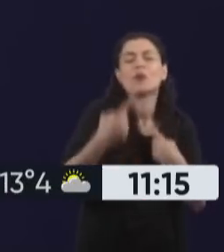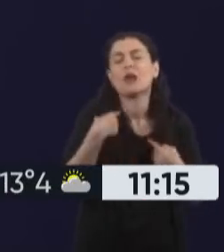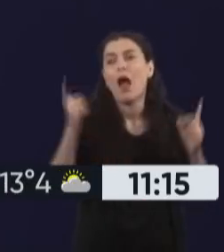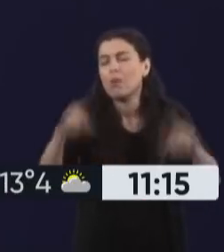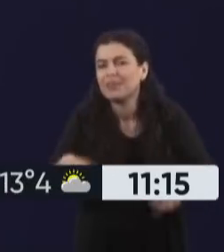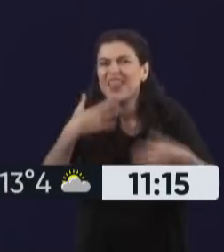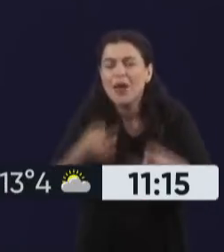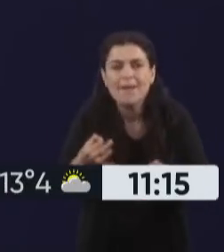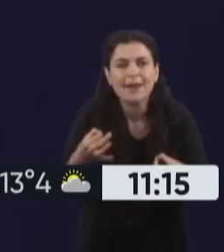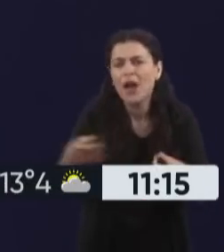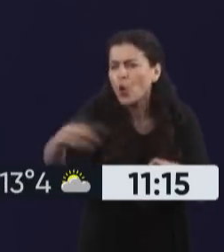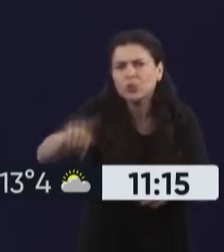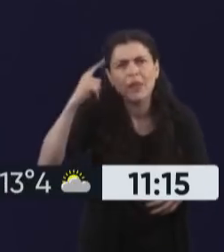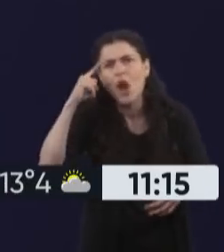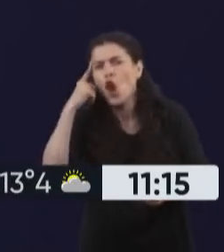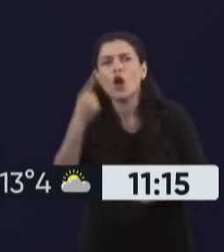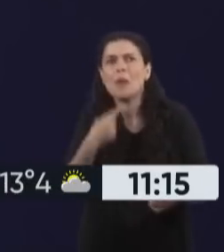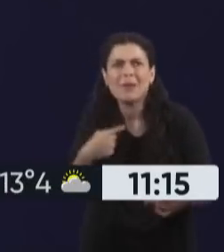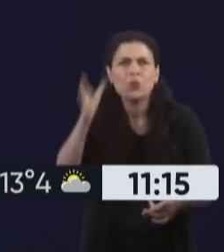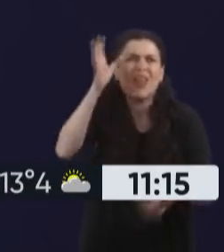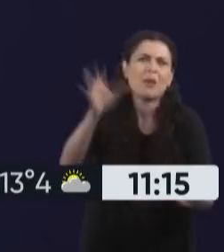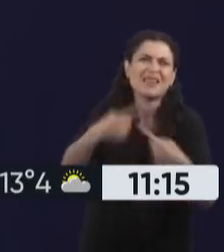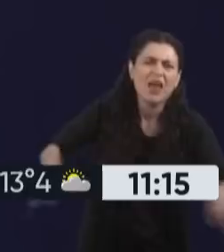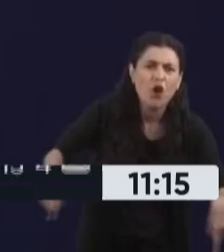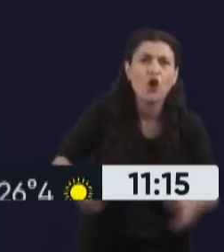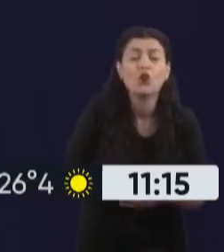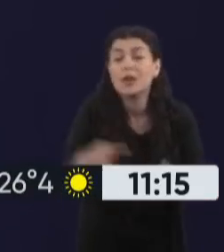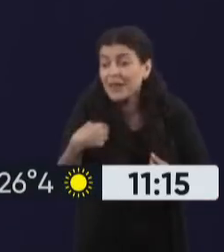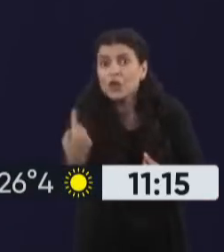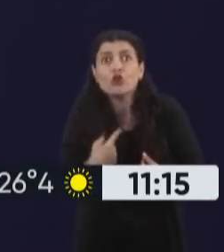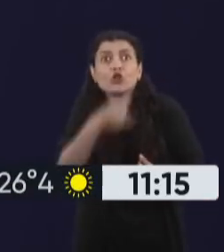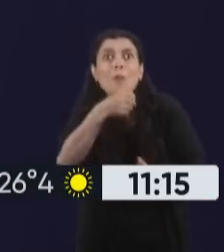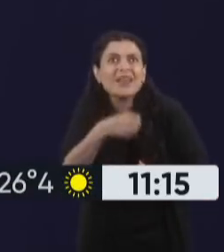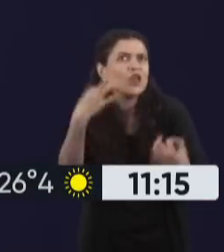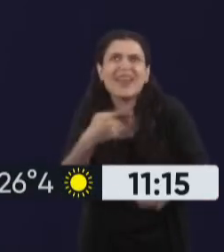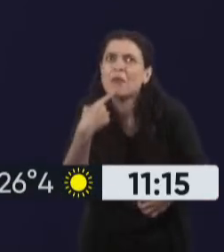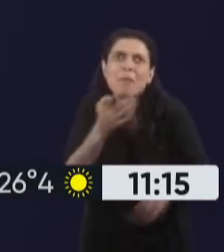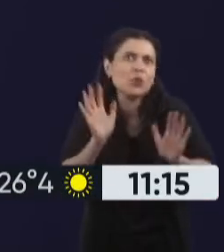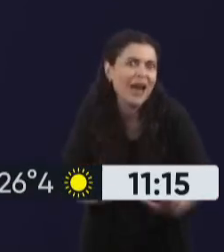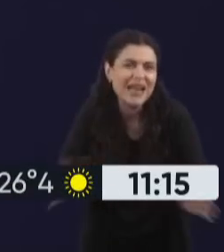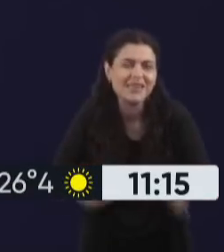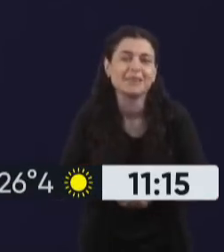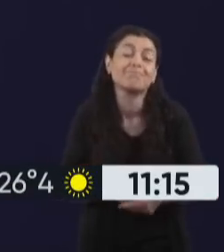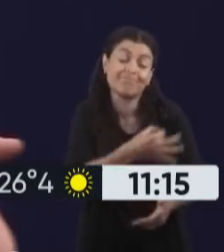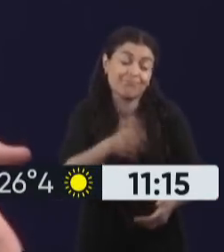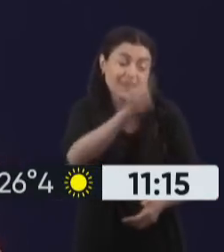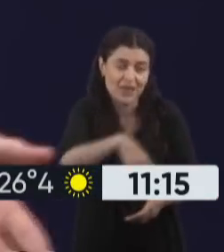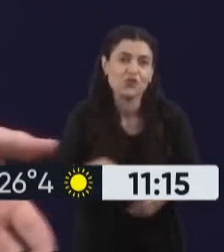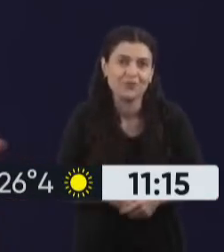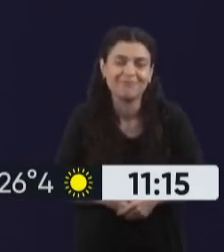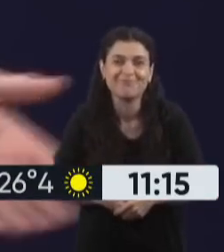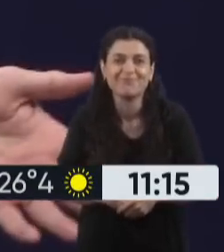¿Cómo? Que ustedes también me vuelven loco a mí, entonces cada tanto... Y si no preguntamos nosotros, me no sé quién te va a preguntar. Es cierto, es cierto. Bueno,